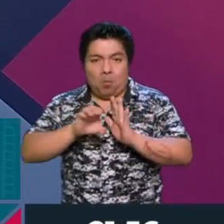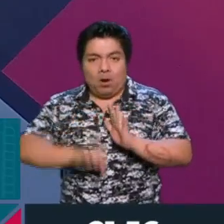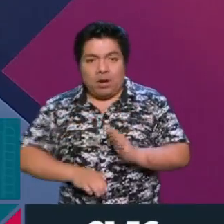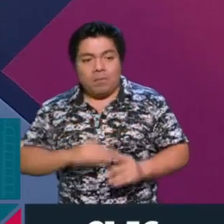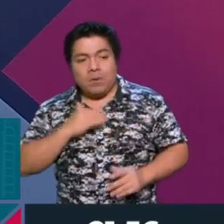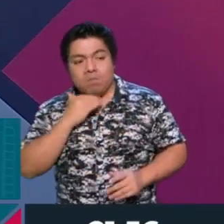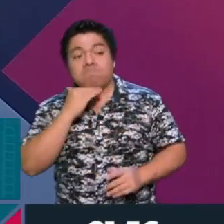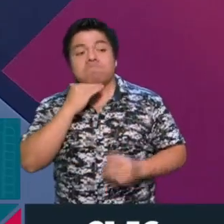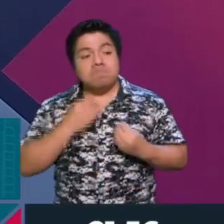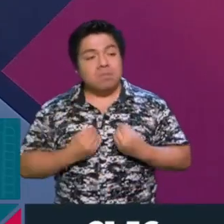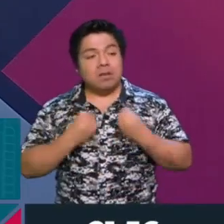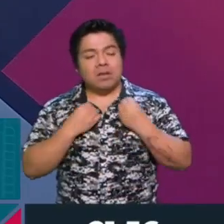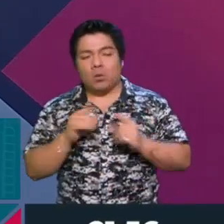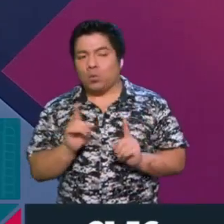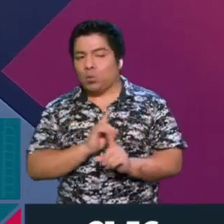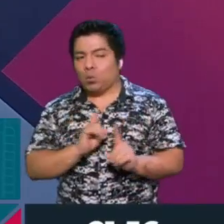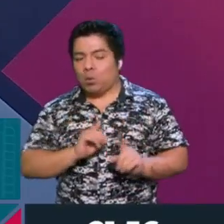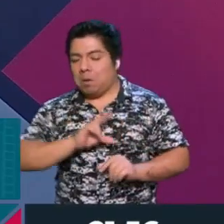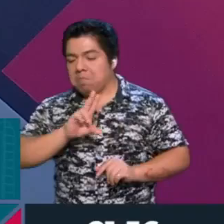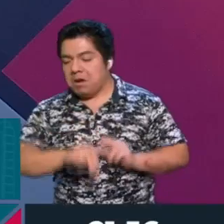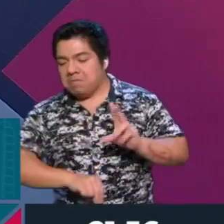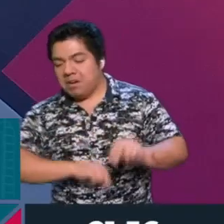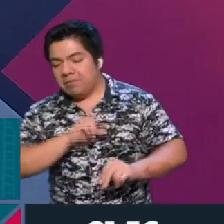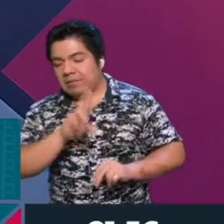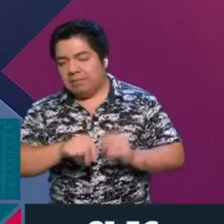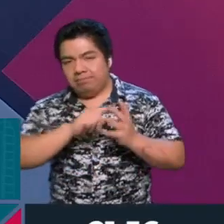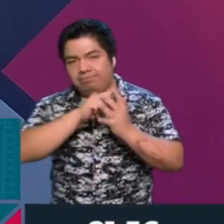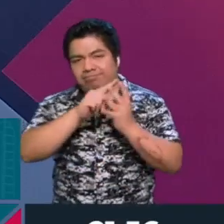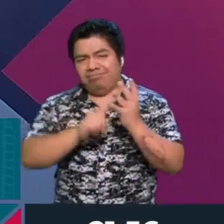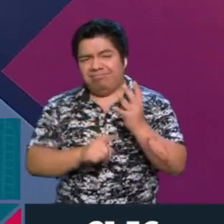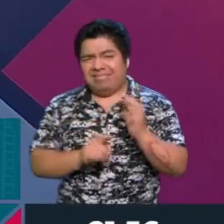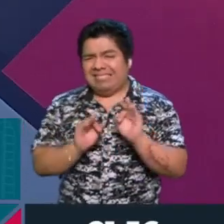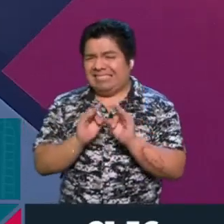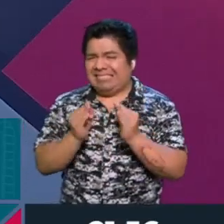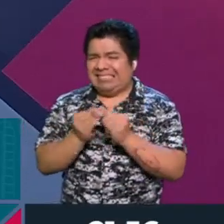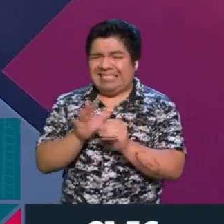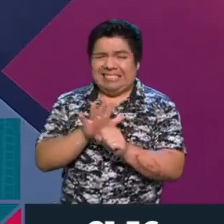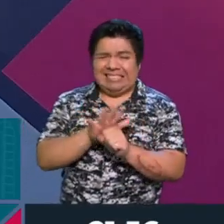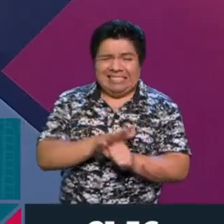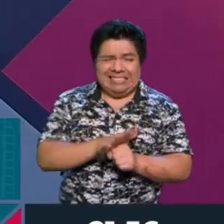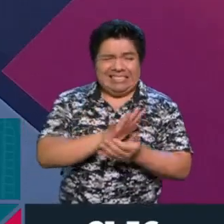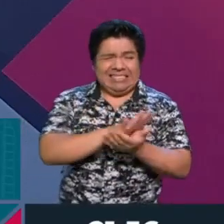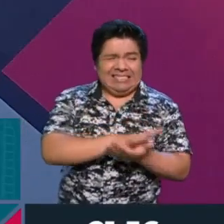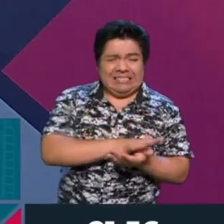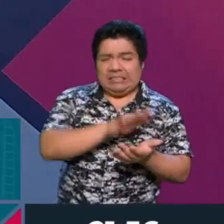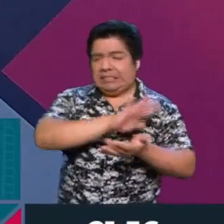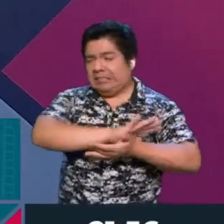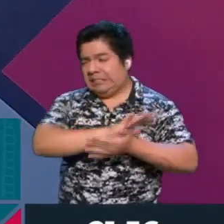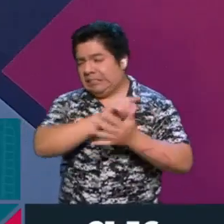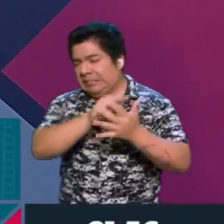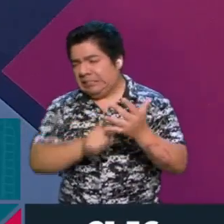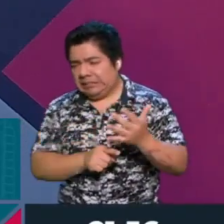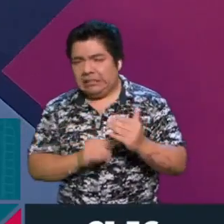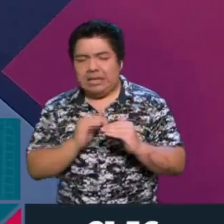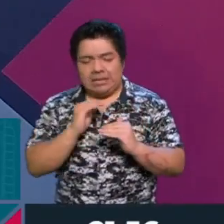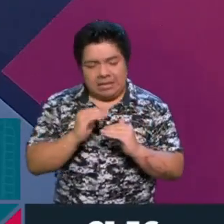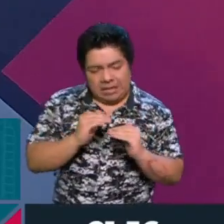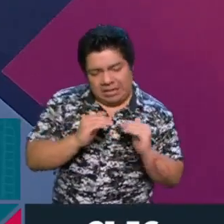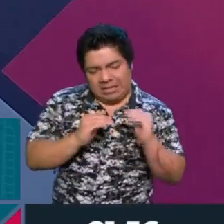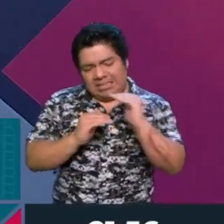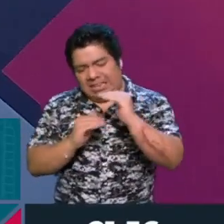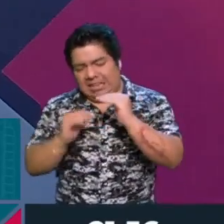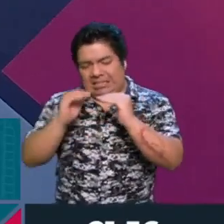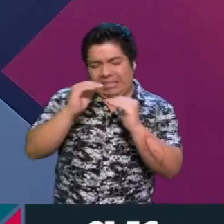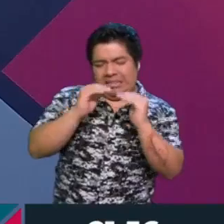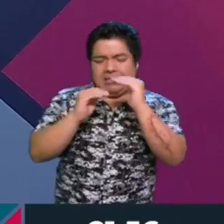digna y que son víctimas de diferentes formas de opresión. Estos son capas, ¿no?, de